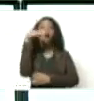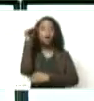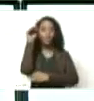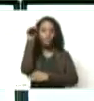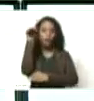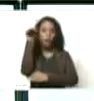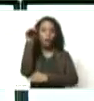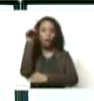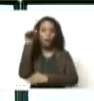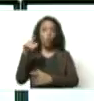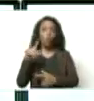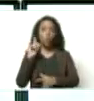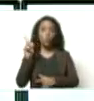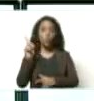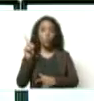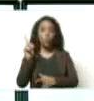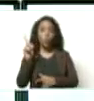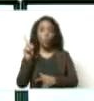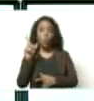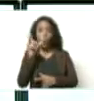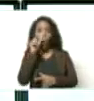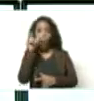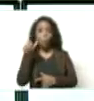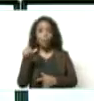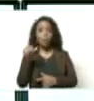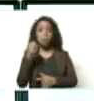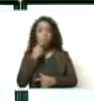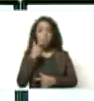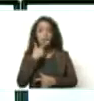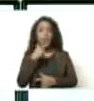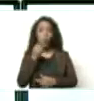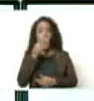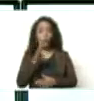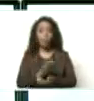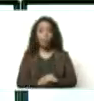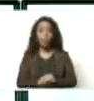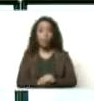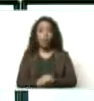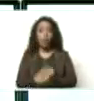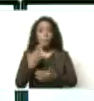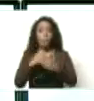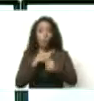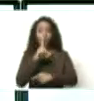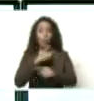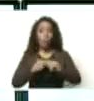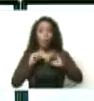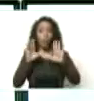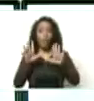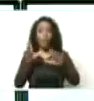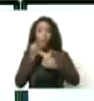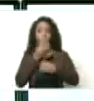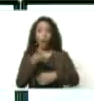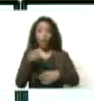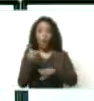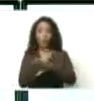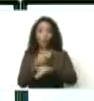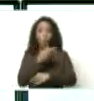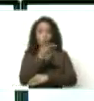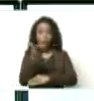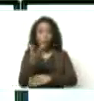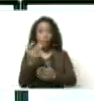unos links llegaron nos linces bien bonitos bueno vamos entonces el 1 por 10 el buen gobierno ustedes me van a ayudar